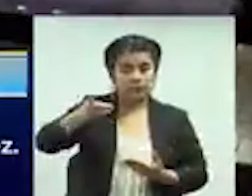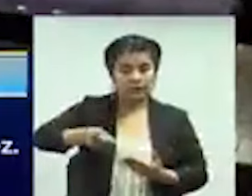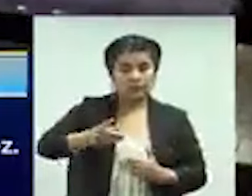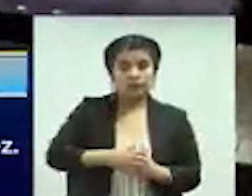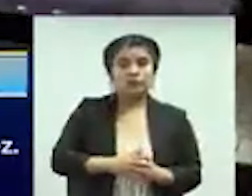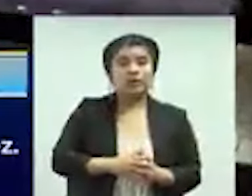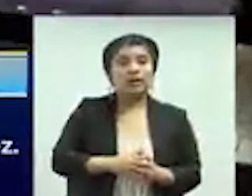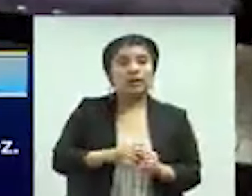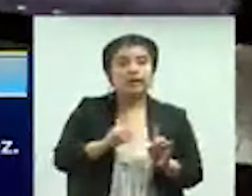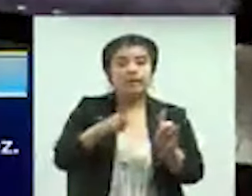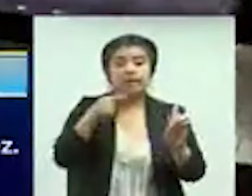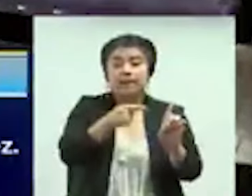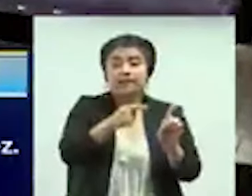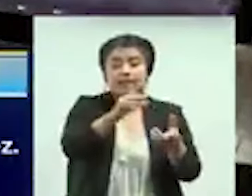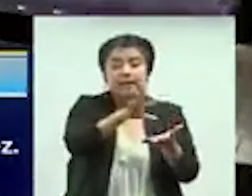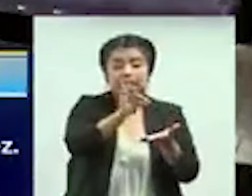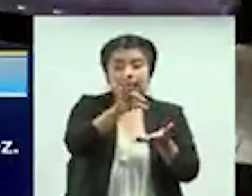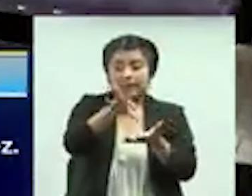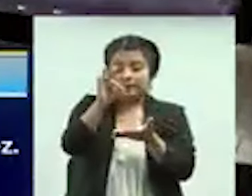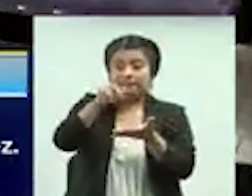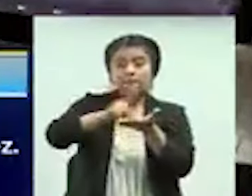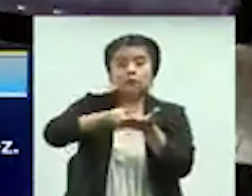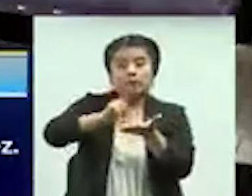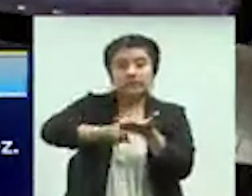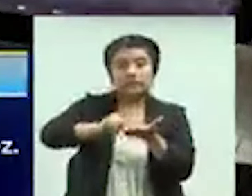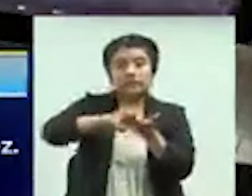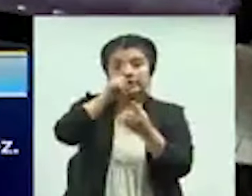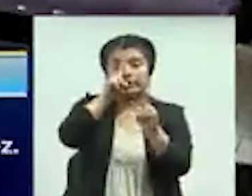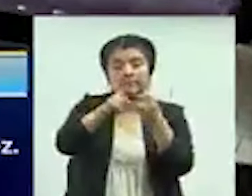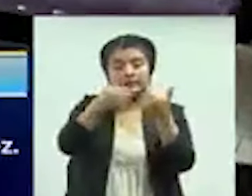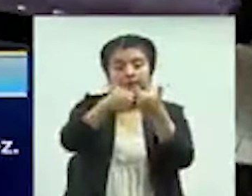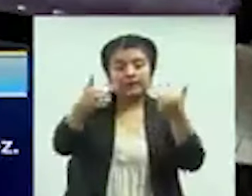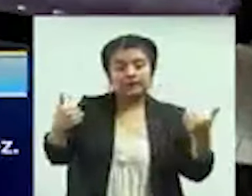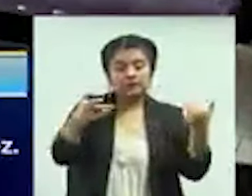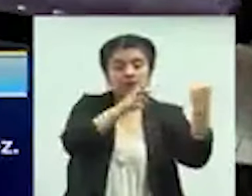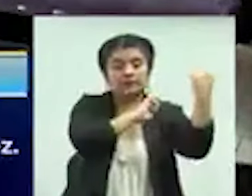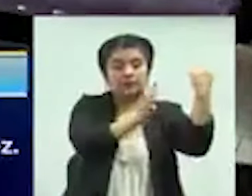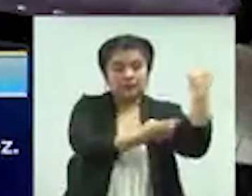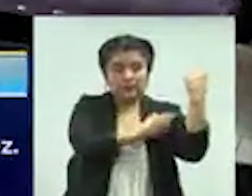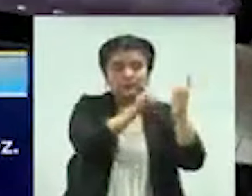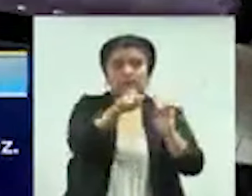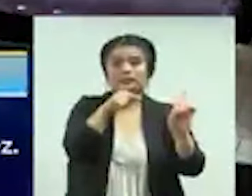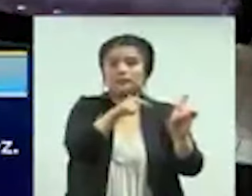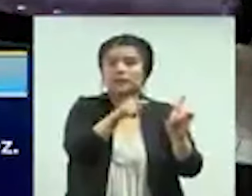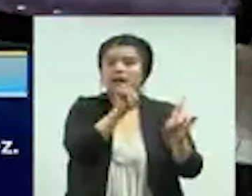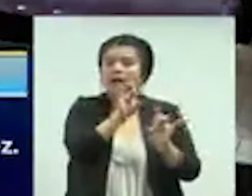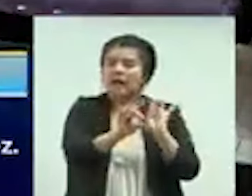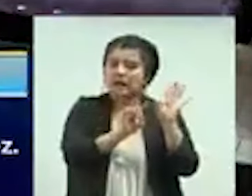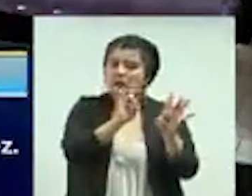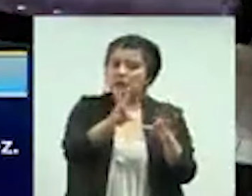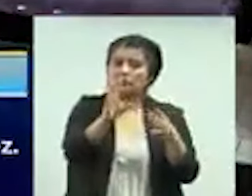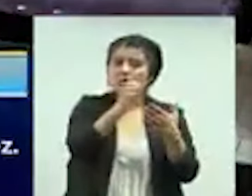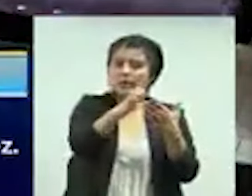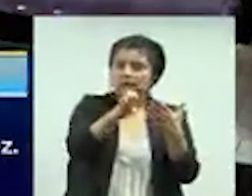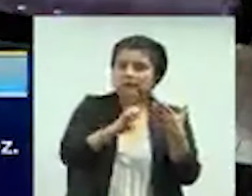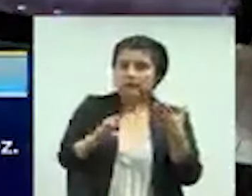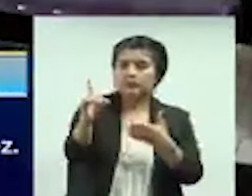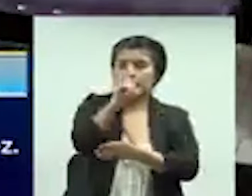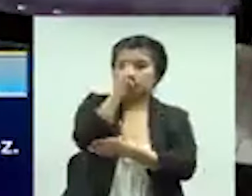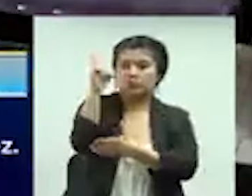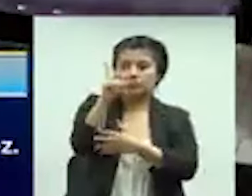La celebración de elecciones y la separación de poderes son algunos de los elementos esenciales de la